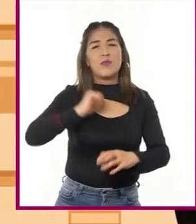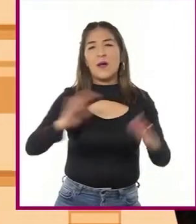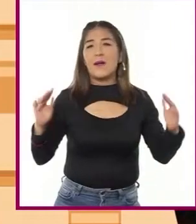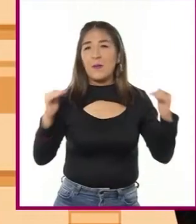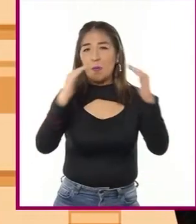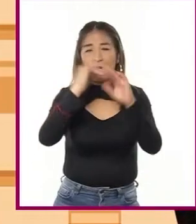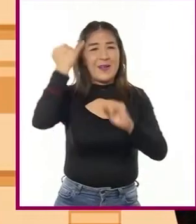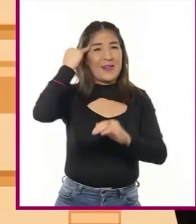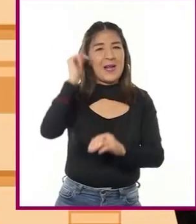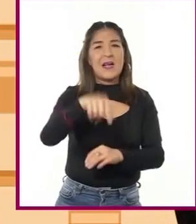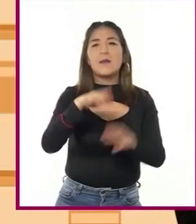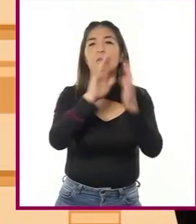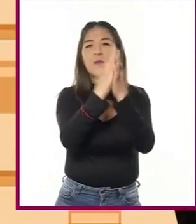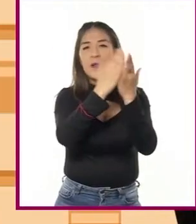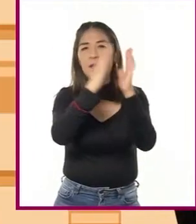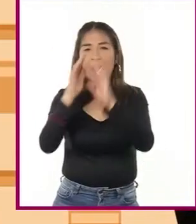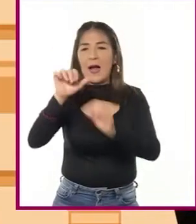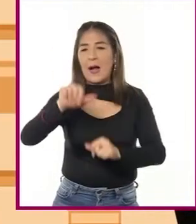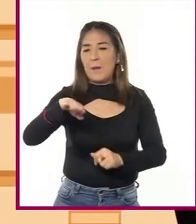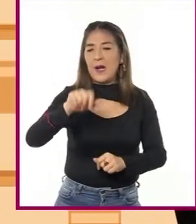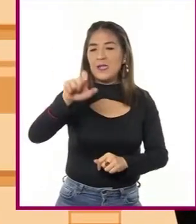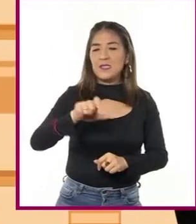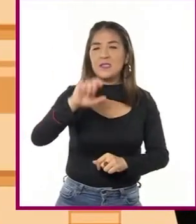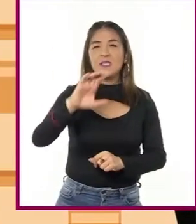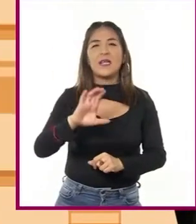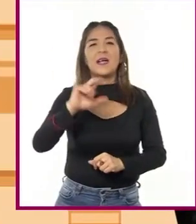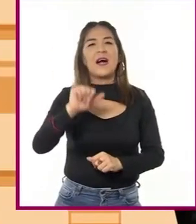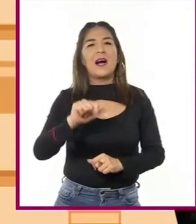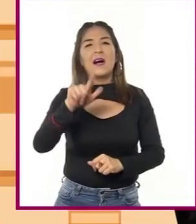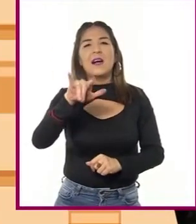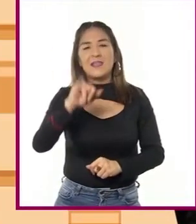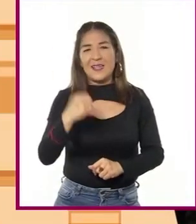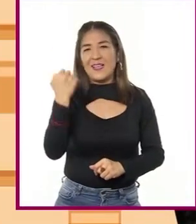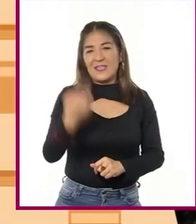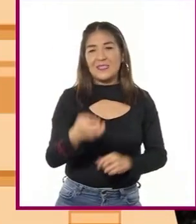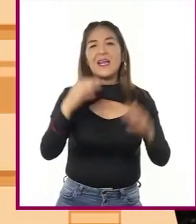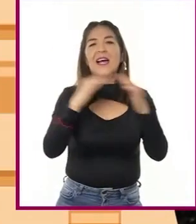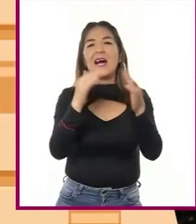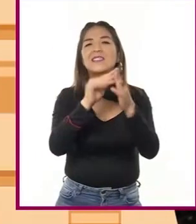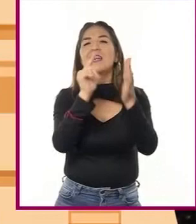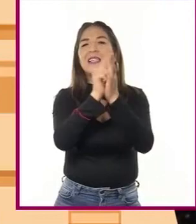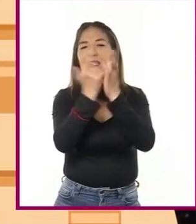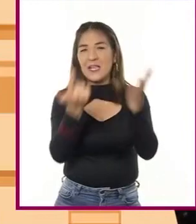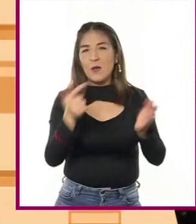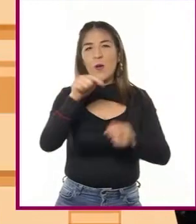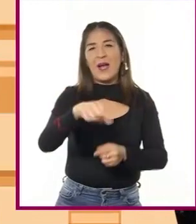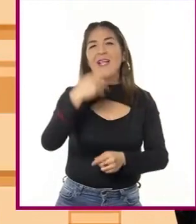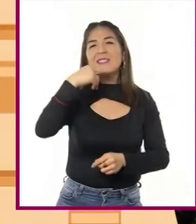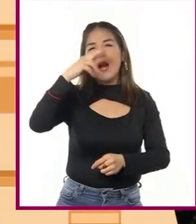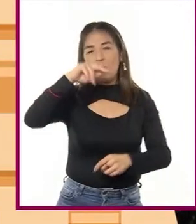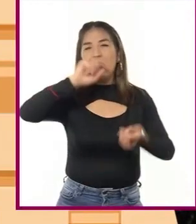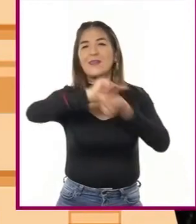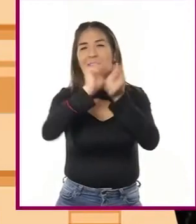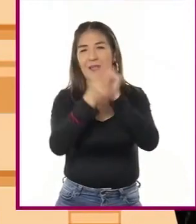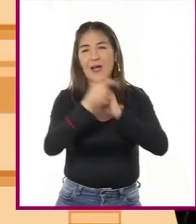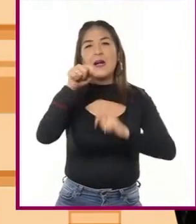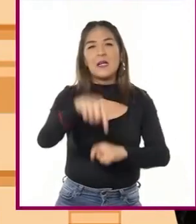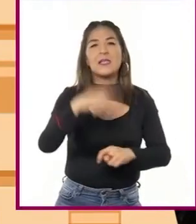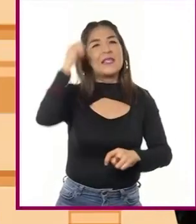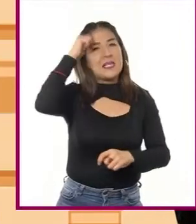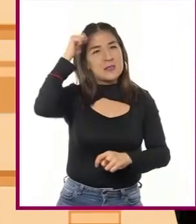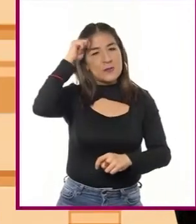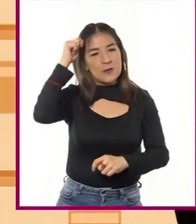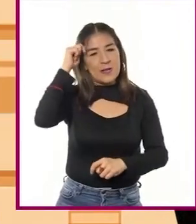había bibliotecas llamadas Amoxcali o Casa del Libro en Náhuatl. Se ubicaban en centros culturales y políticos como Texcoco